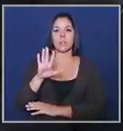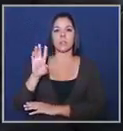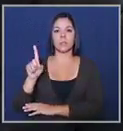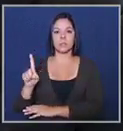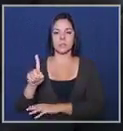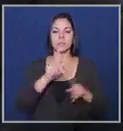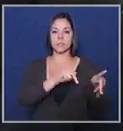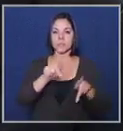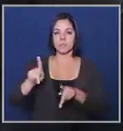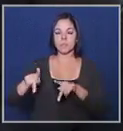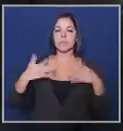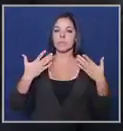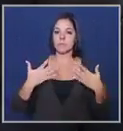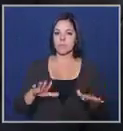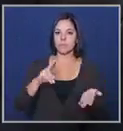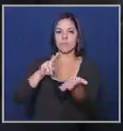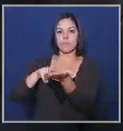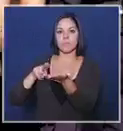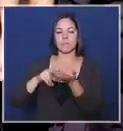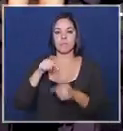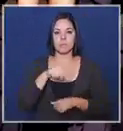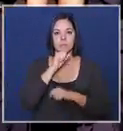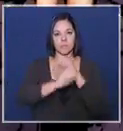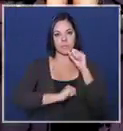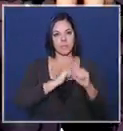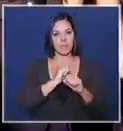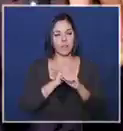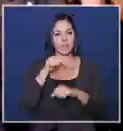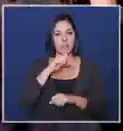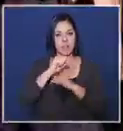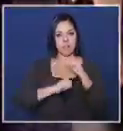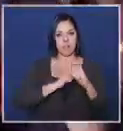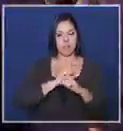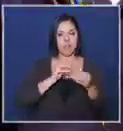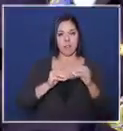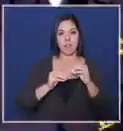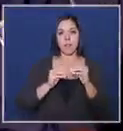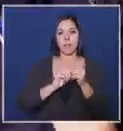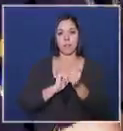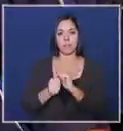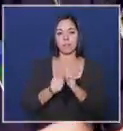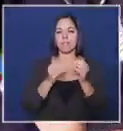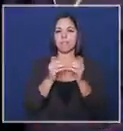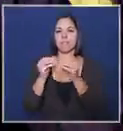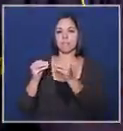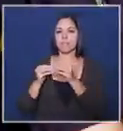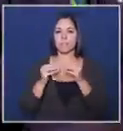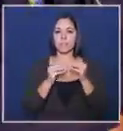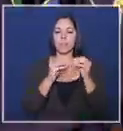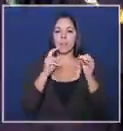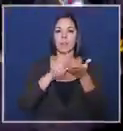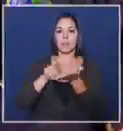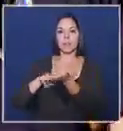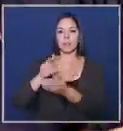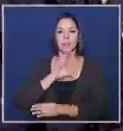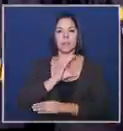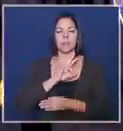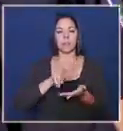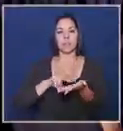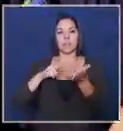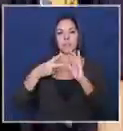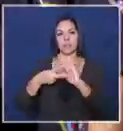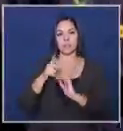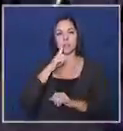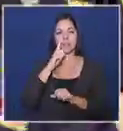1.551 personas han sido nombradas en este año. Es el año de más nombramientos de policías, lo cual significa un compromiso